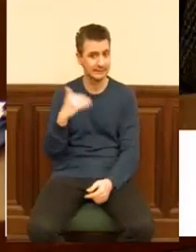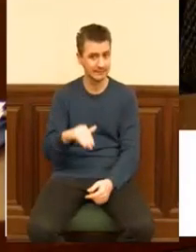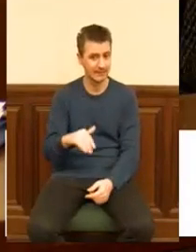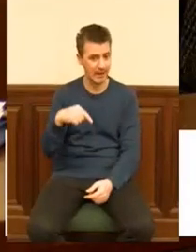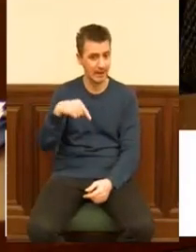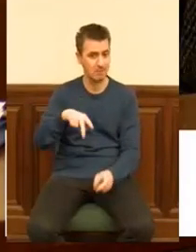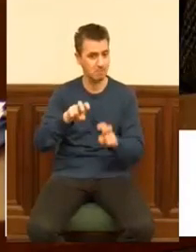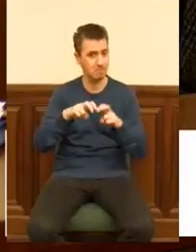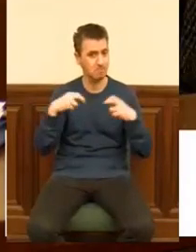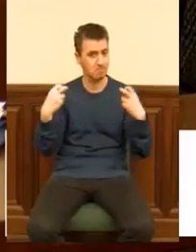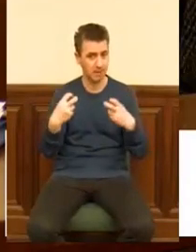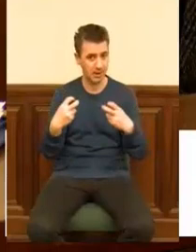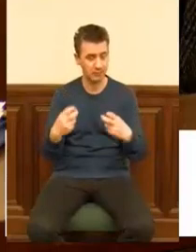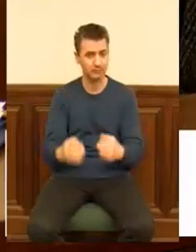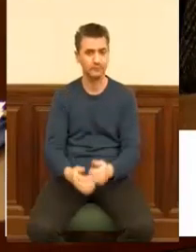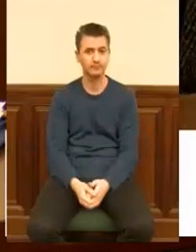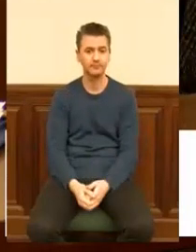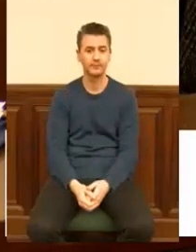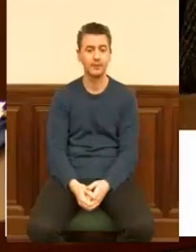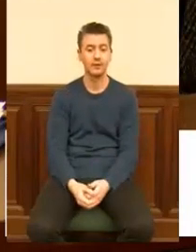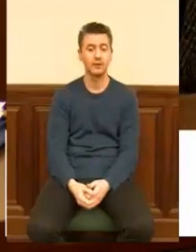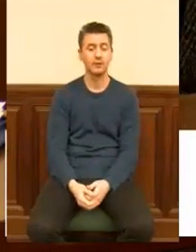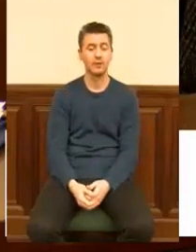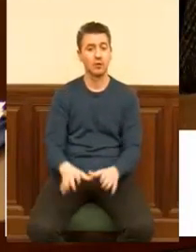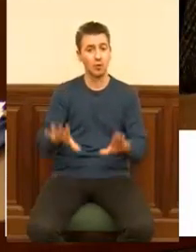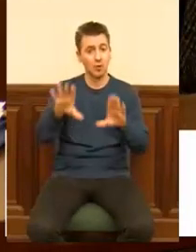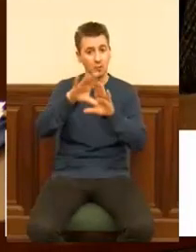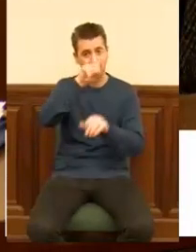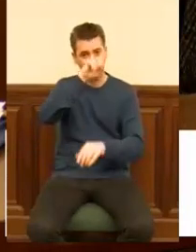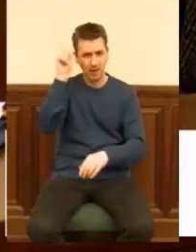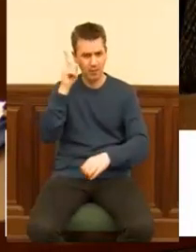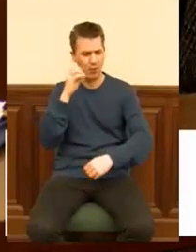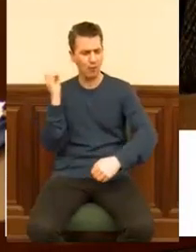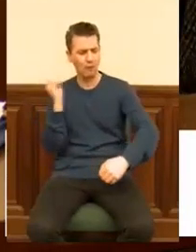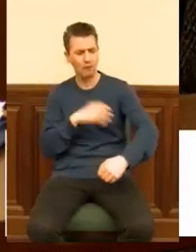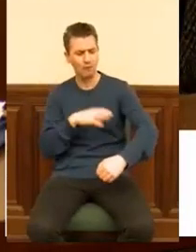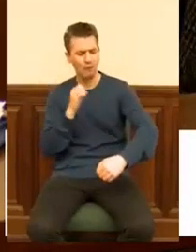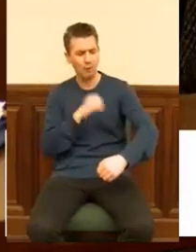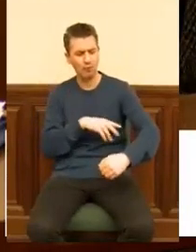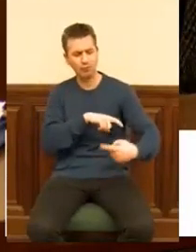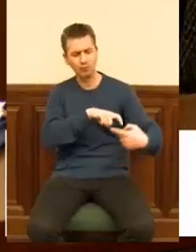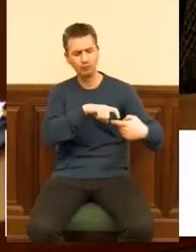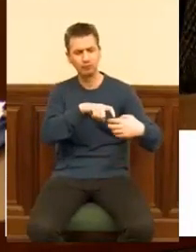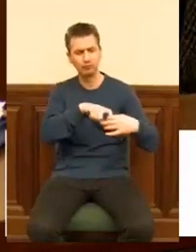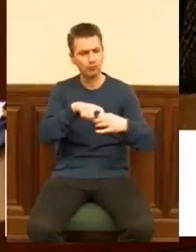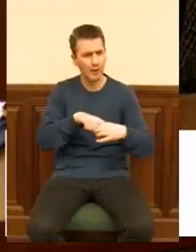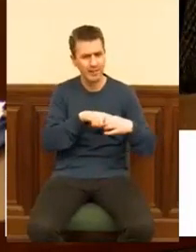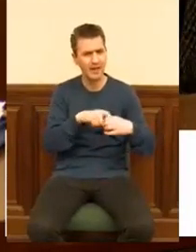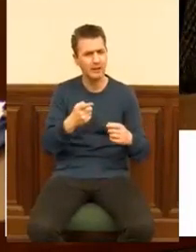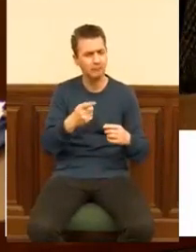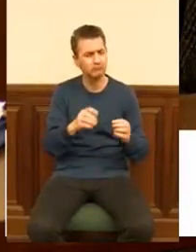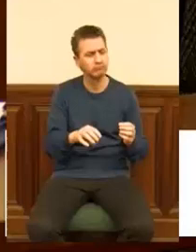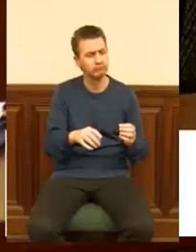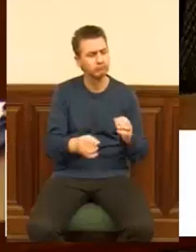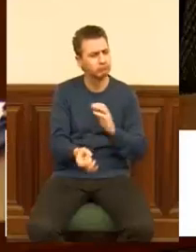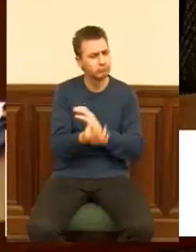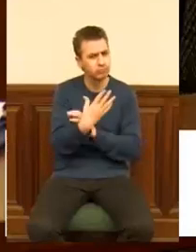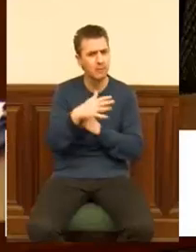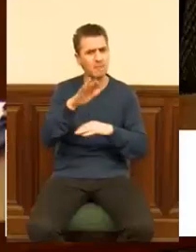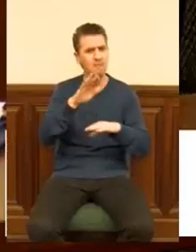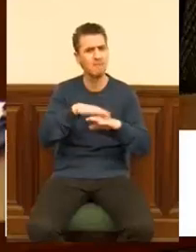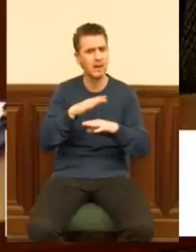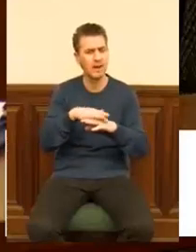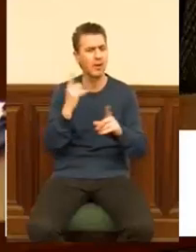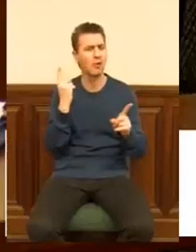en este pleno, la Comunidad de Madrid creó un fondo solidario para luchar contra la pobreza energética al